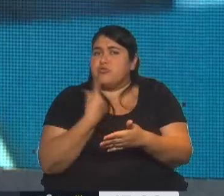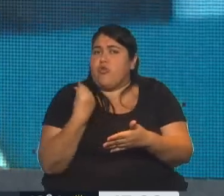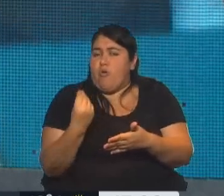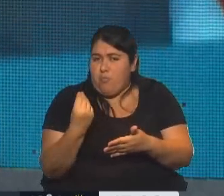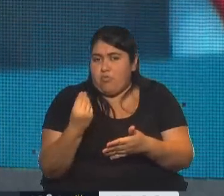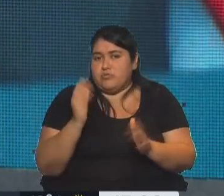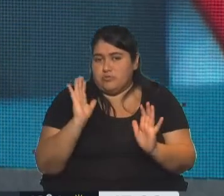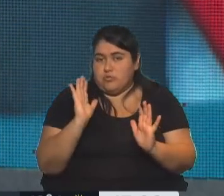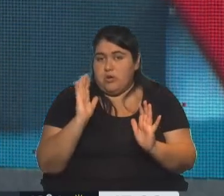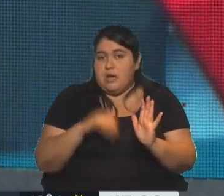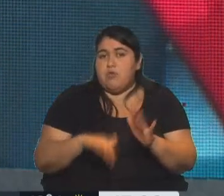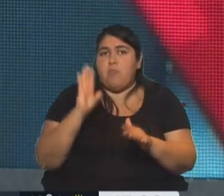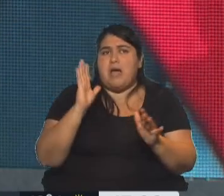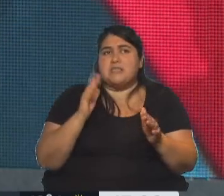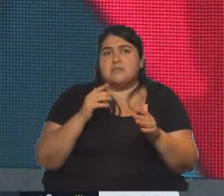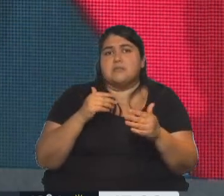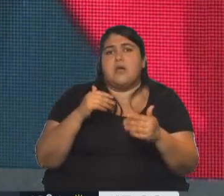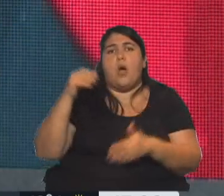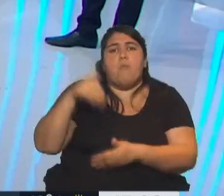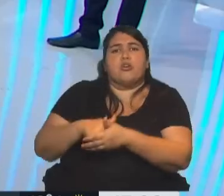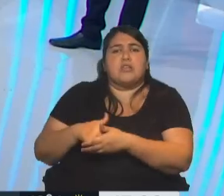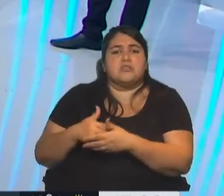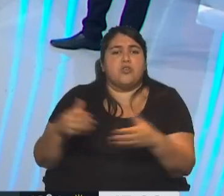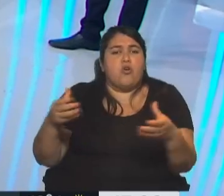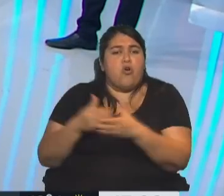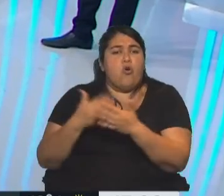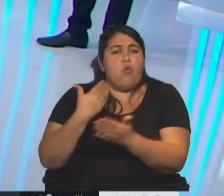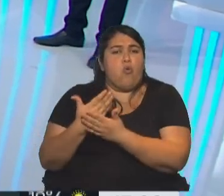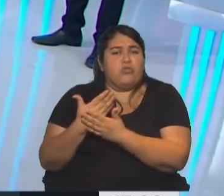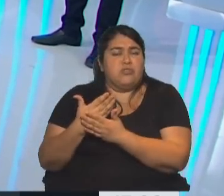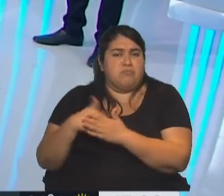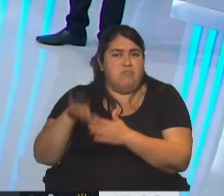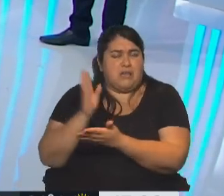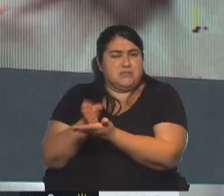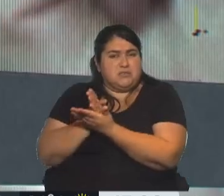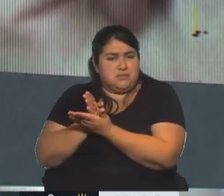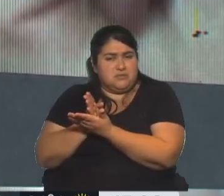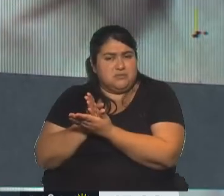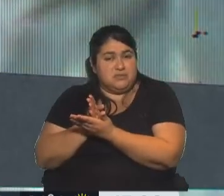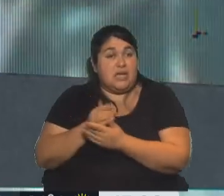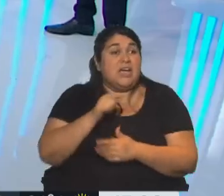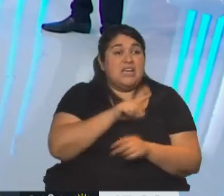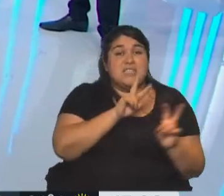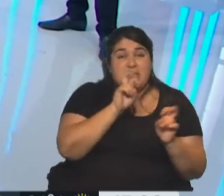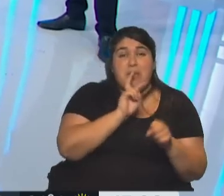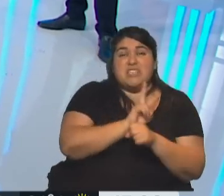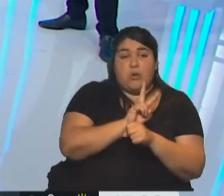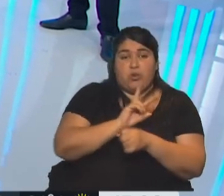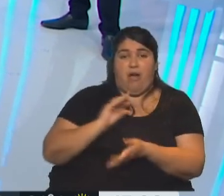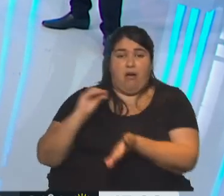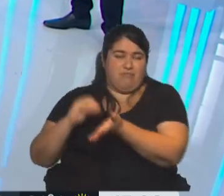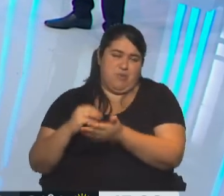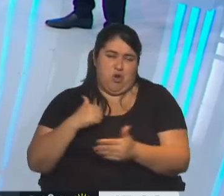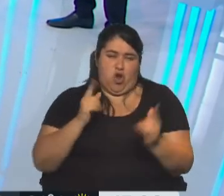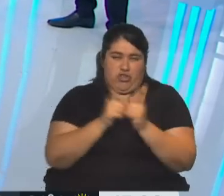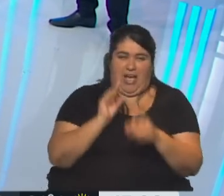y terminan votando a la ultraderecha. Vamos a ver. Y que regalan la agenda de seguridad a la ultraderecha, ese es otro tema. Hay un punto ahí cortito para agregar,